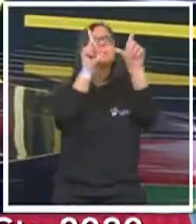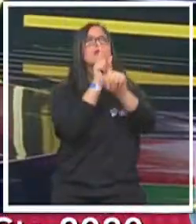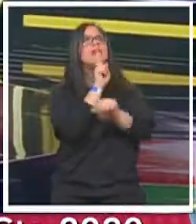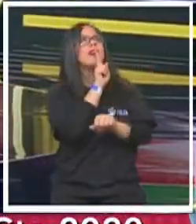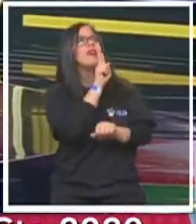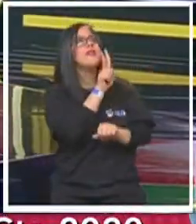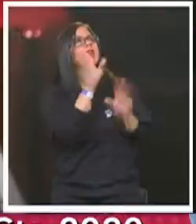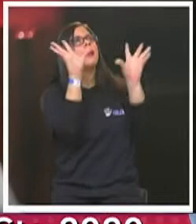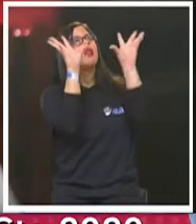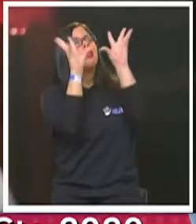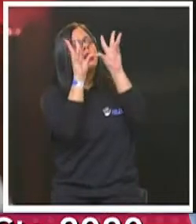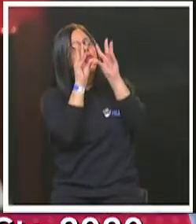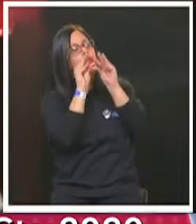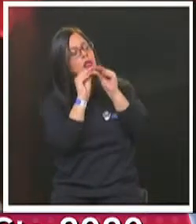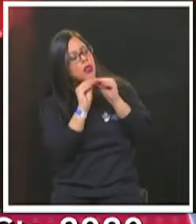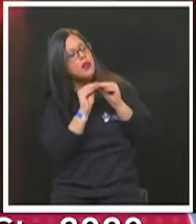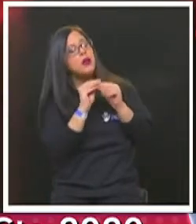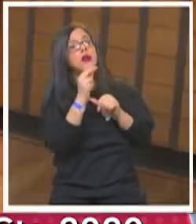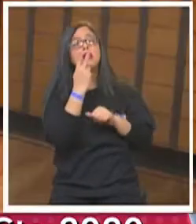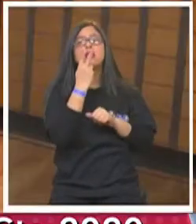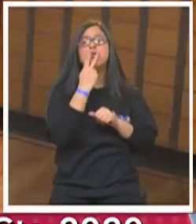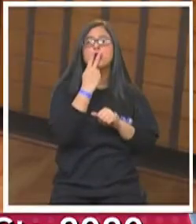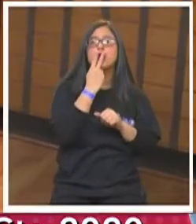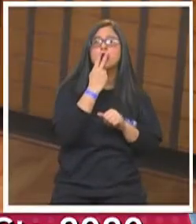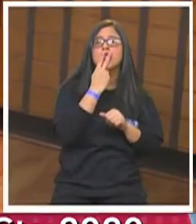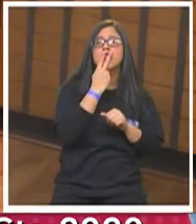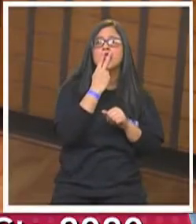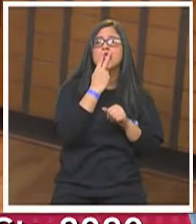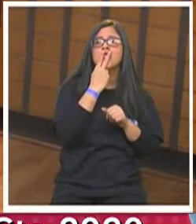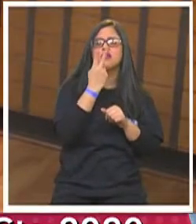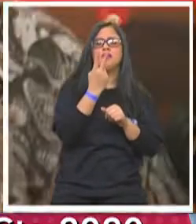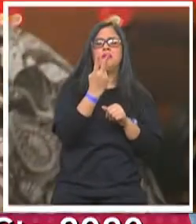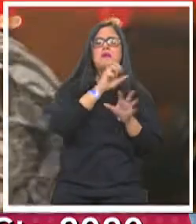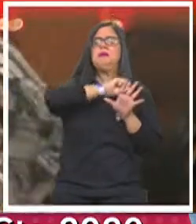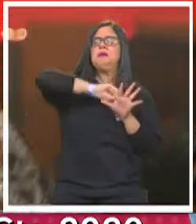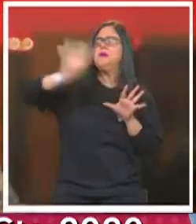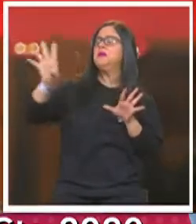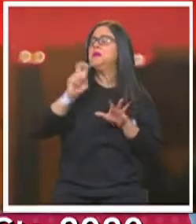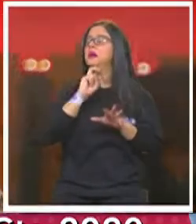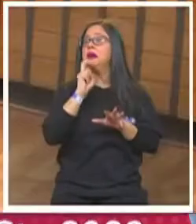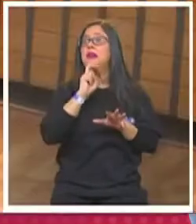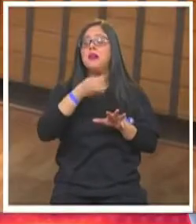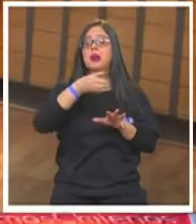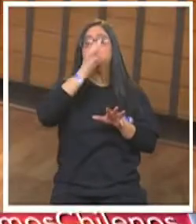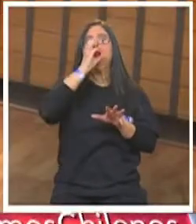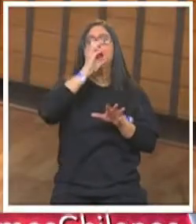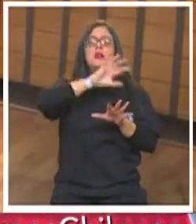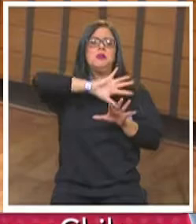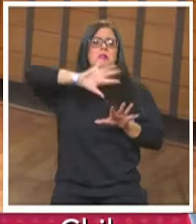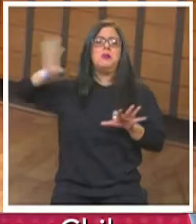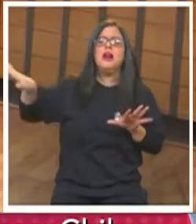dormir. De que el cigarrillo ya no me sabe el café.